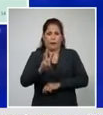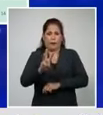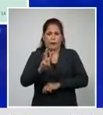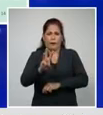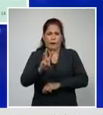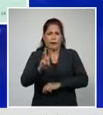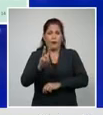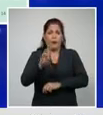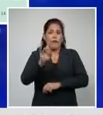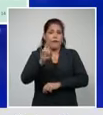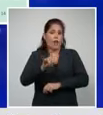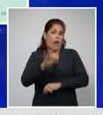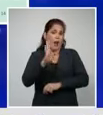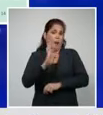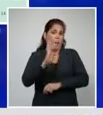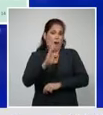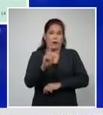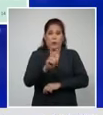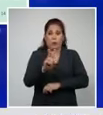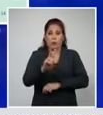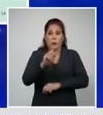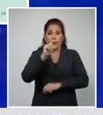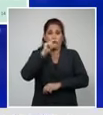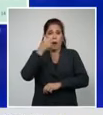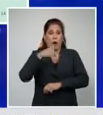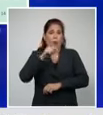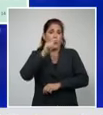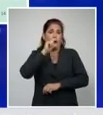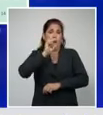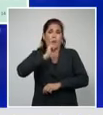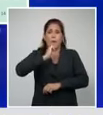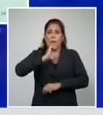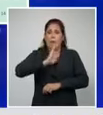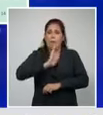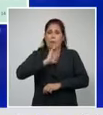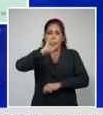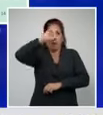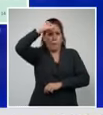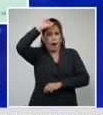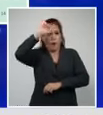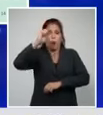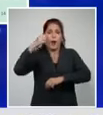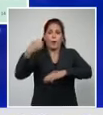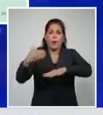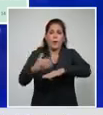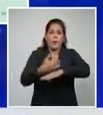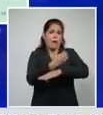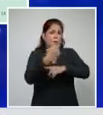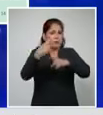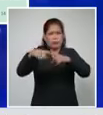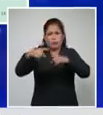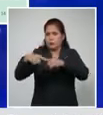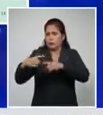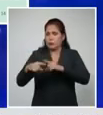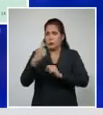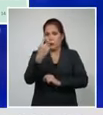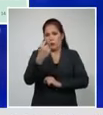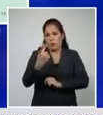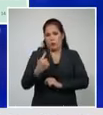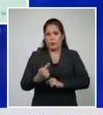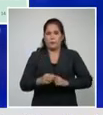Franpaís, 2. Y de Baguanos, Banes, Antillas, Jibara y Urbano Noris, 1 de cada